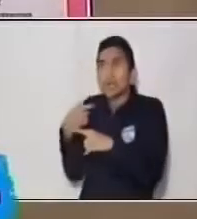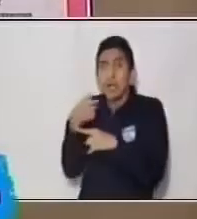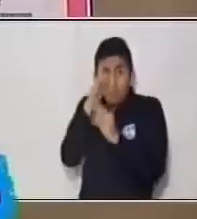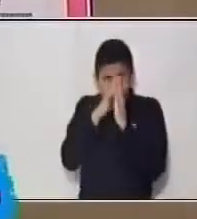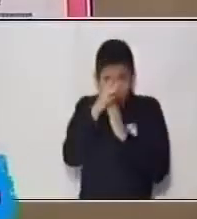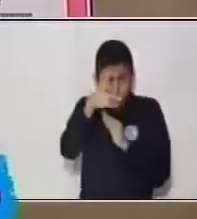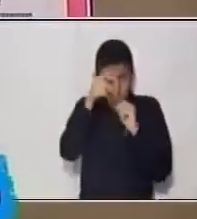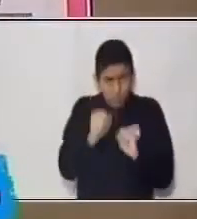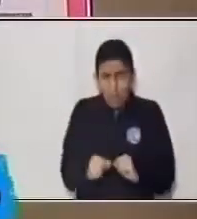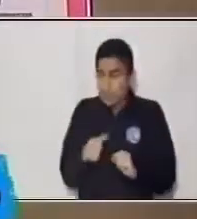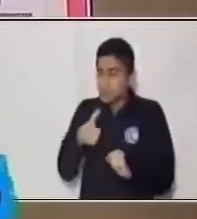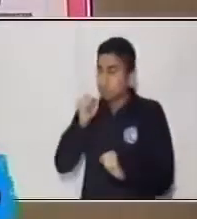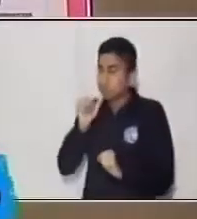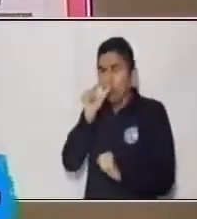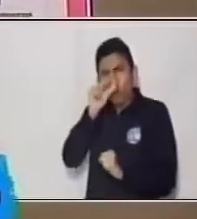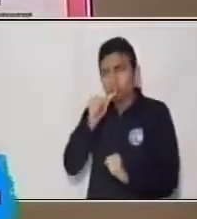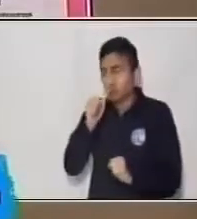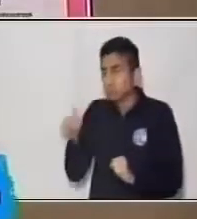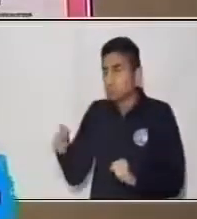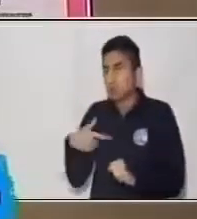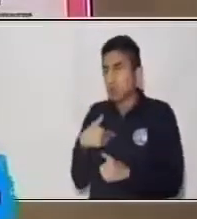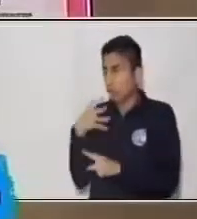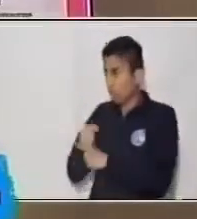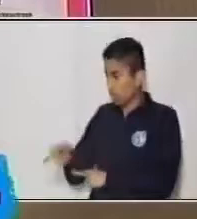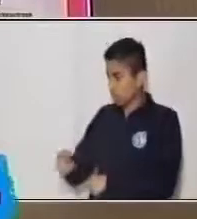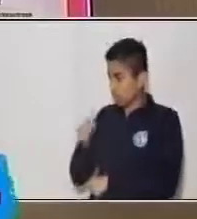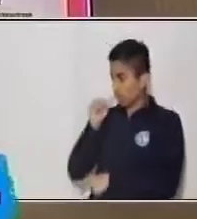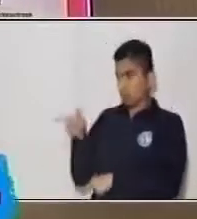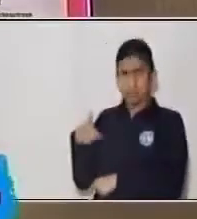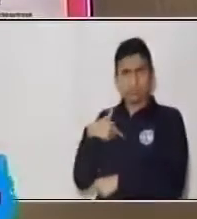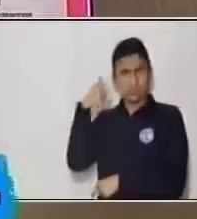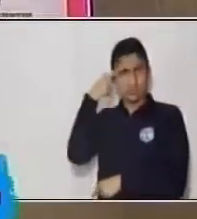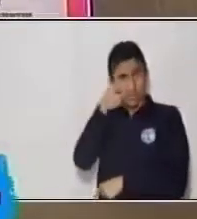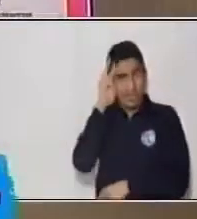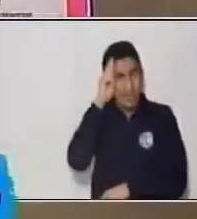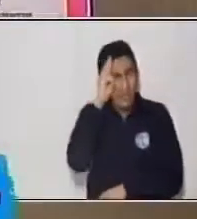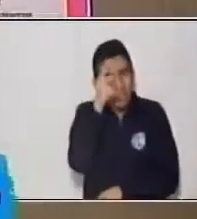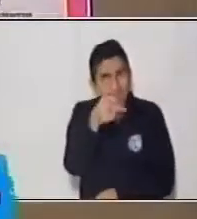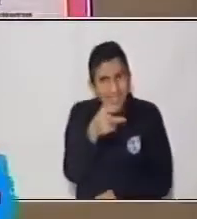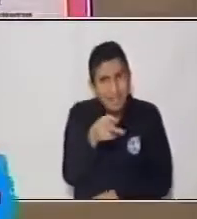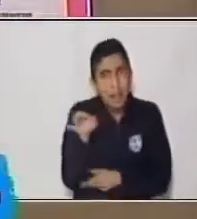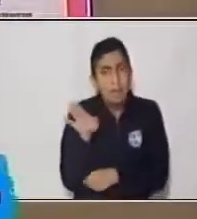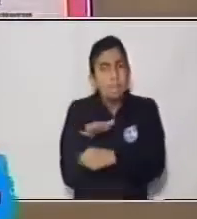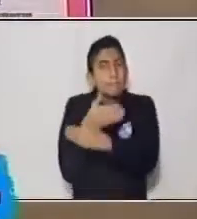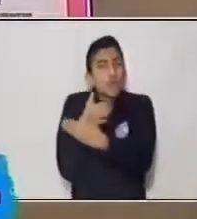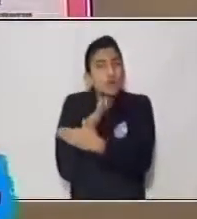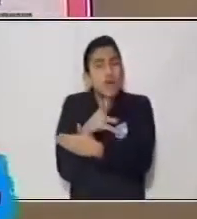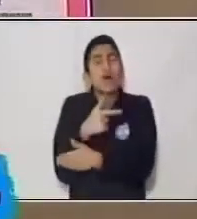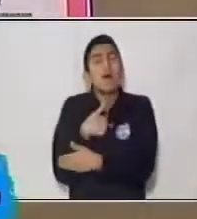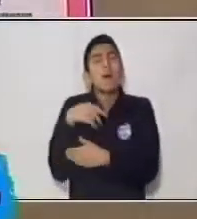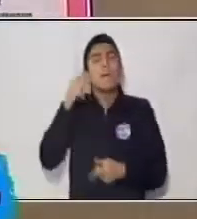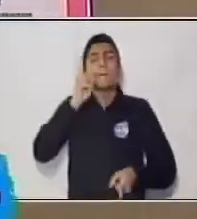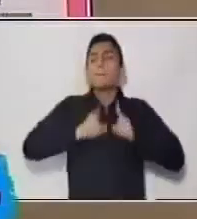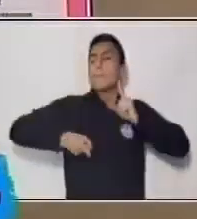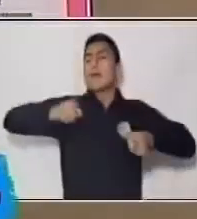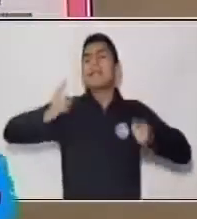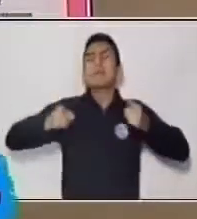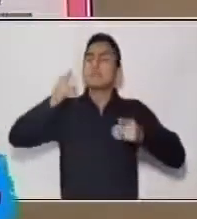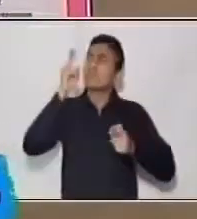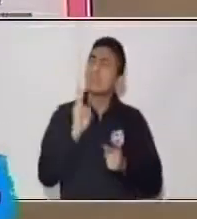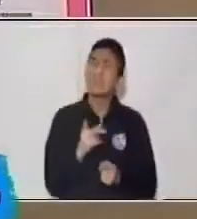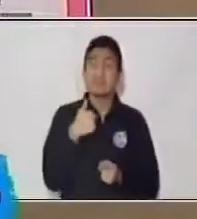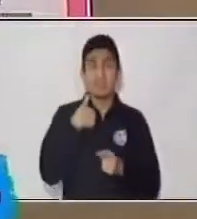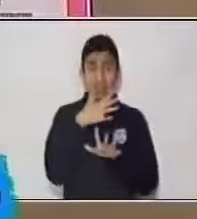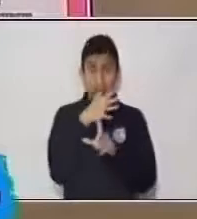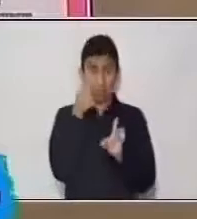Tómate un trago y el muerto toma. ¿Te acordás de ese son? La marimba riega su llanto